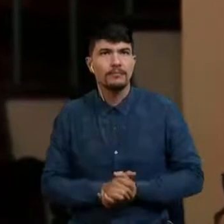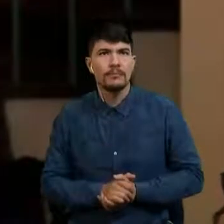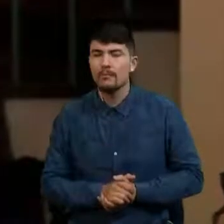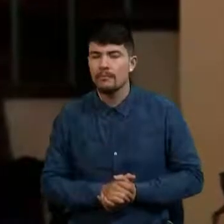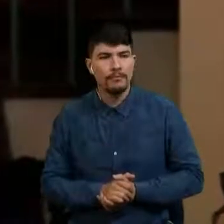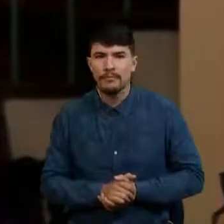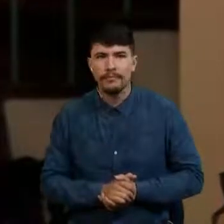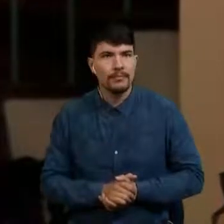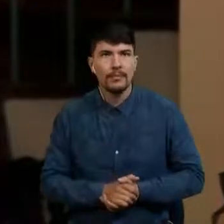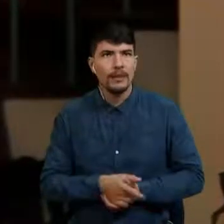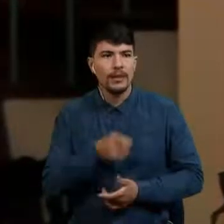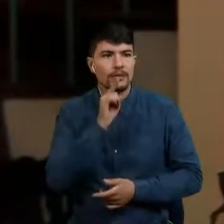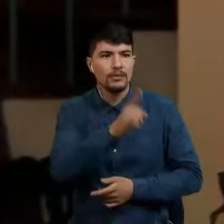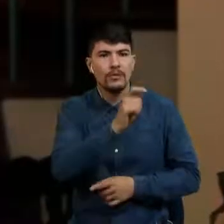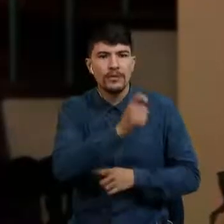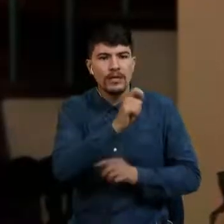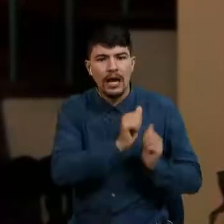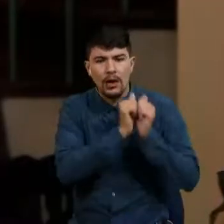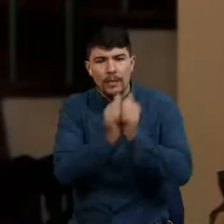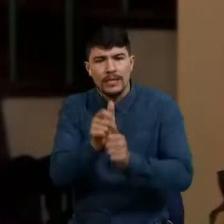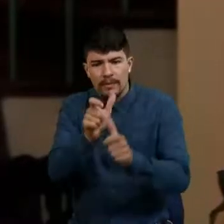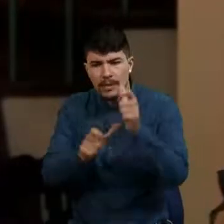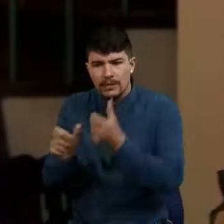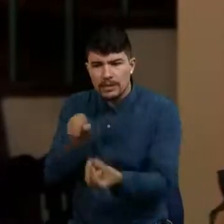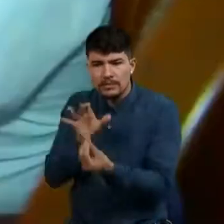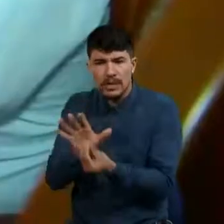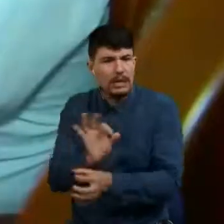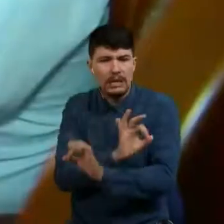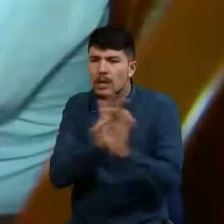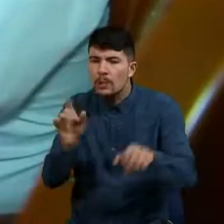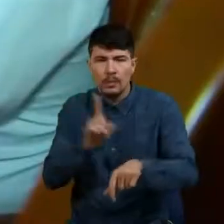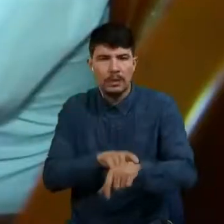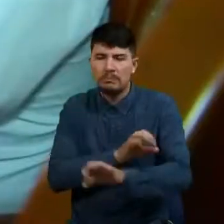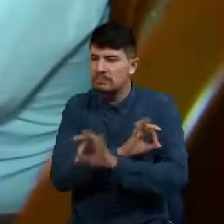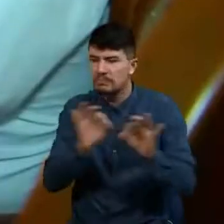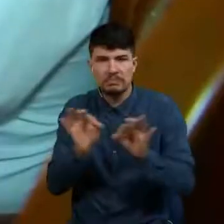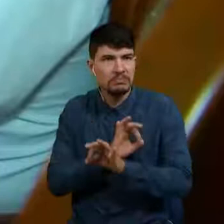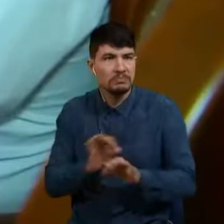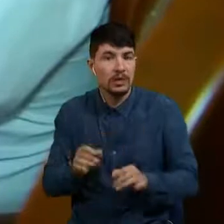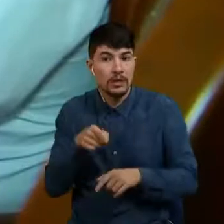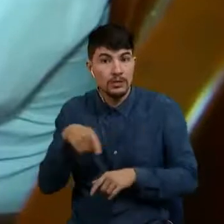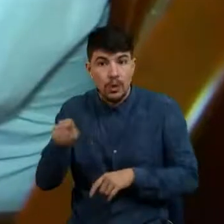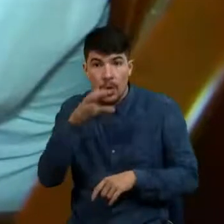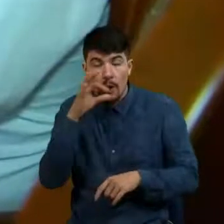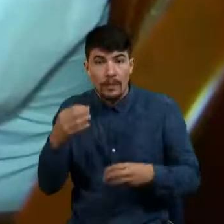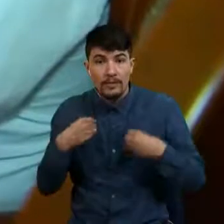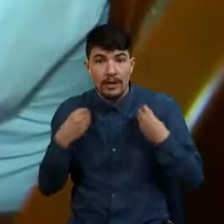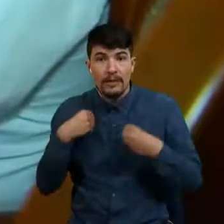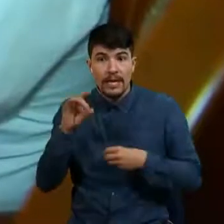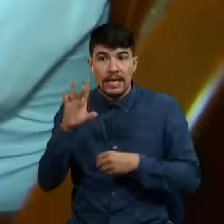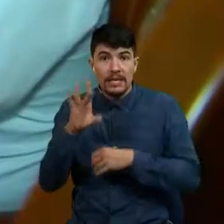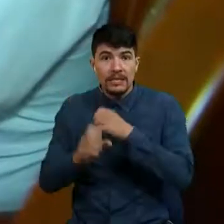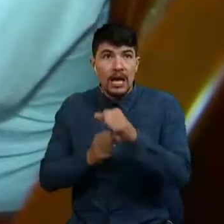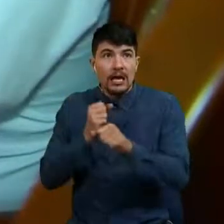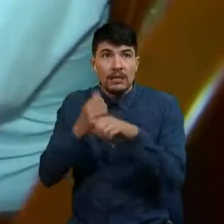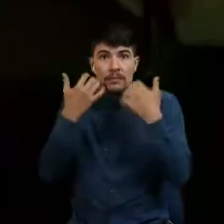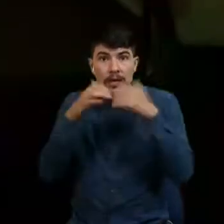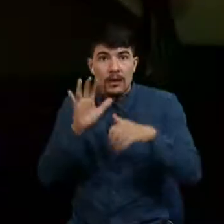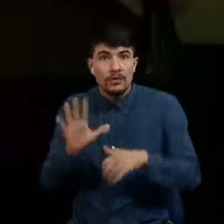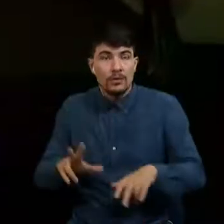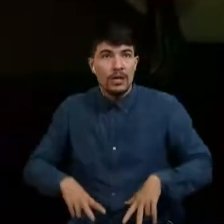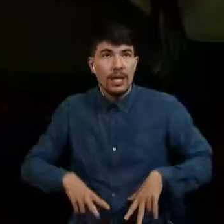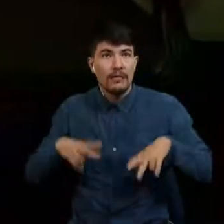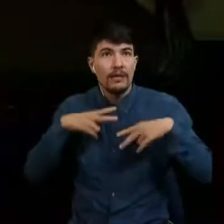ellos no es ningún acompañamiento para las víctimas en ningún momento este hombre ha vivido sus últimos quince años temiendo por su vida